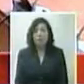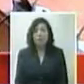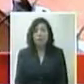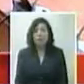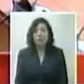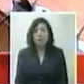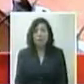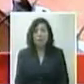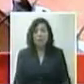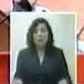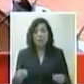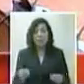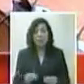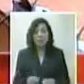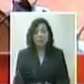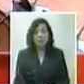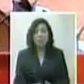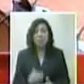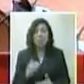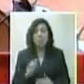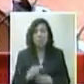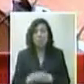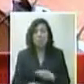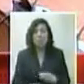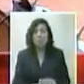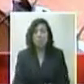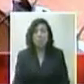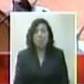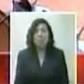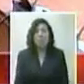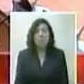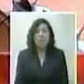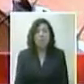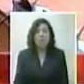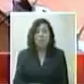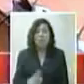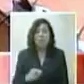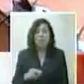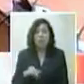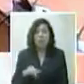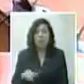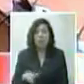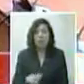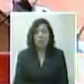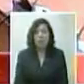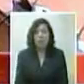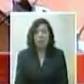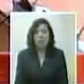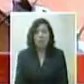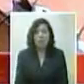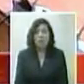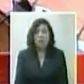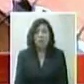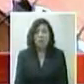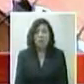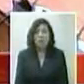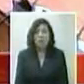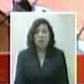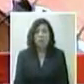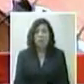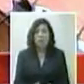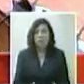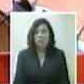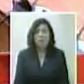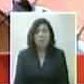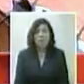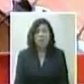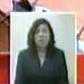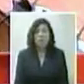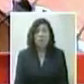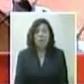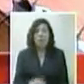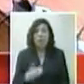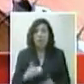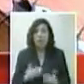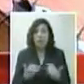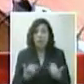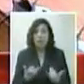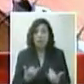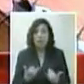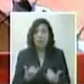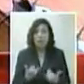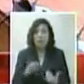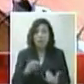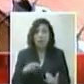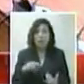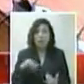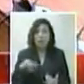o individual es un estándar mundial si hablamos de ni j04 es un estándar anterior el estándar Hoy es